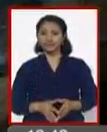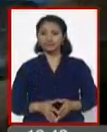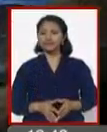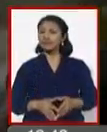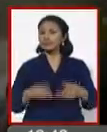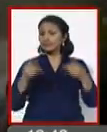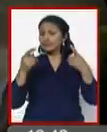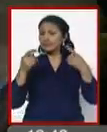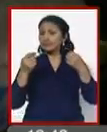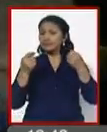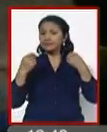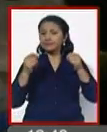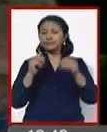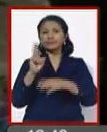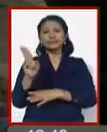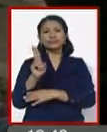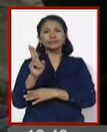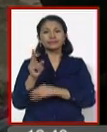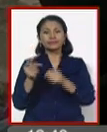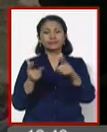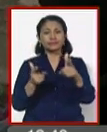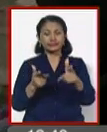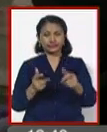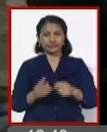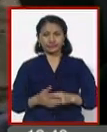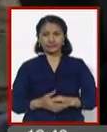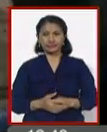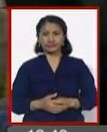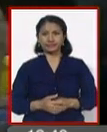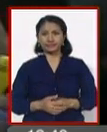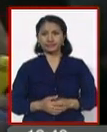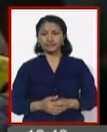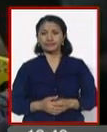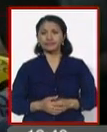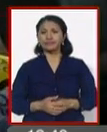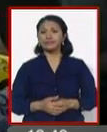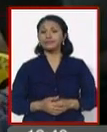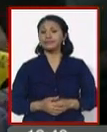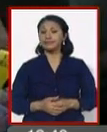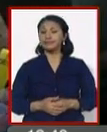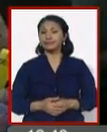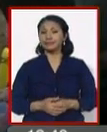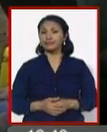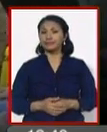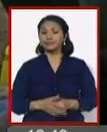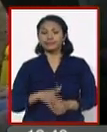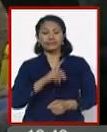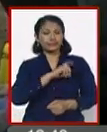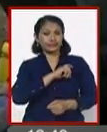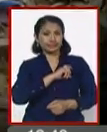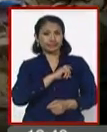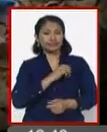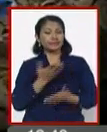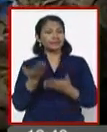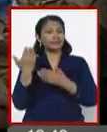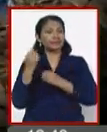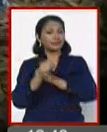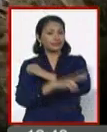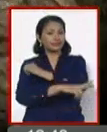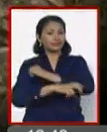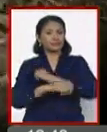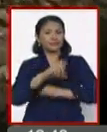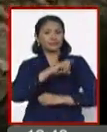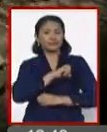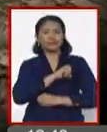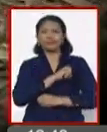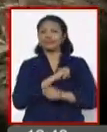Cuando él quiere hacer uso de su arma de fuego, del arma de fuego, que es de propiedad de la policía boliviana que arrebató su custodio,